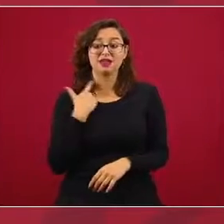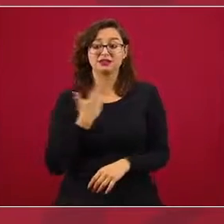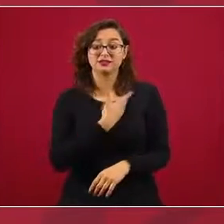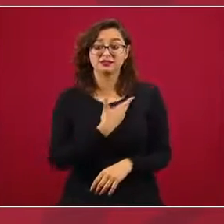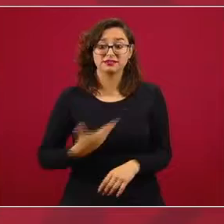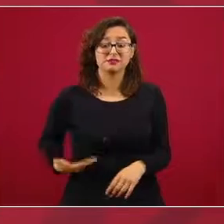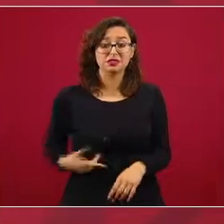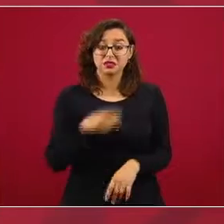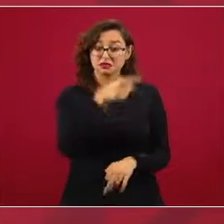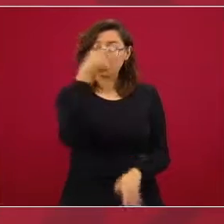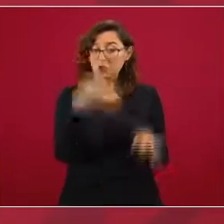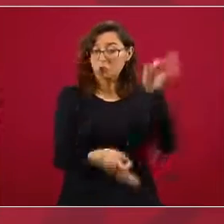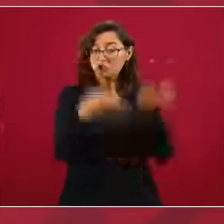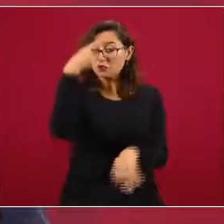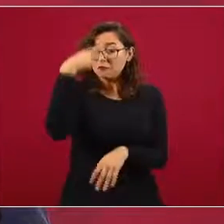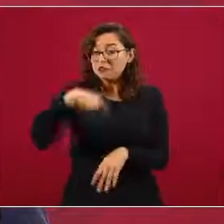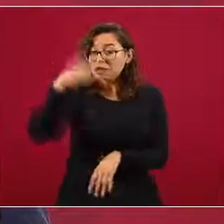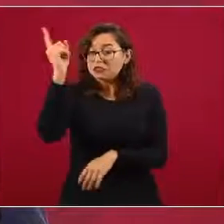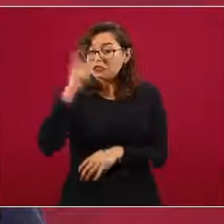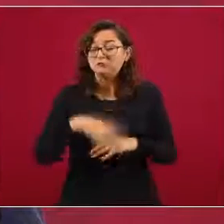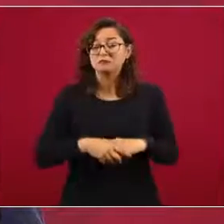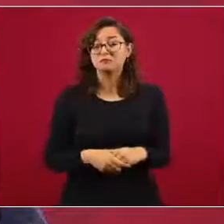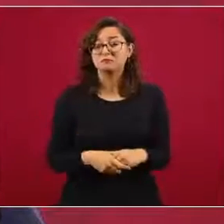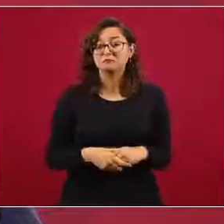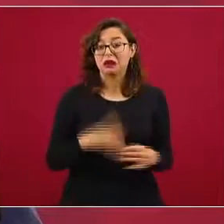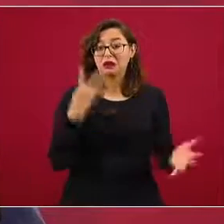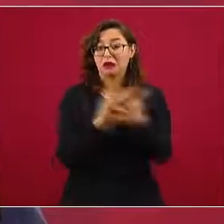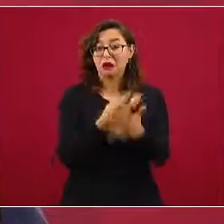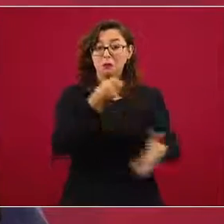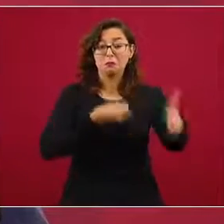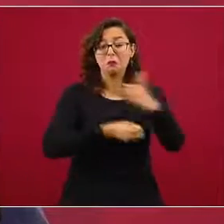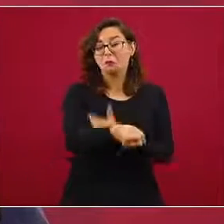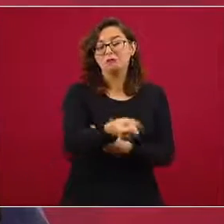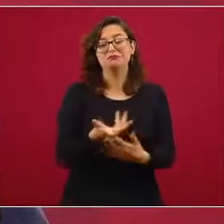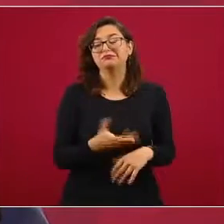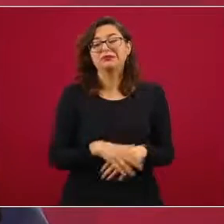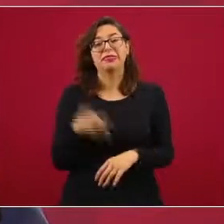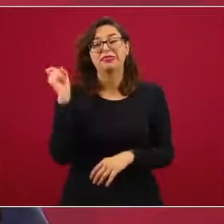a un expresidente, nunca ha sucedido